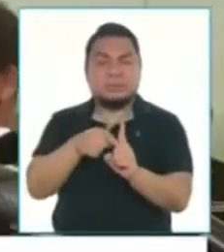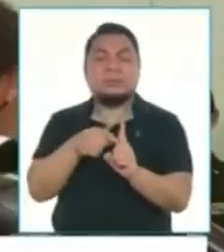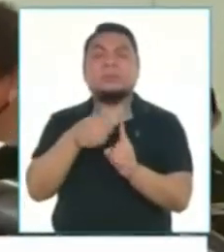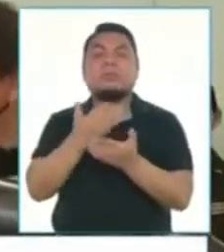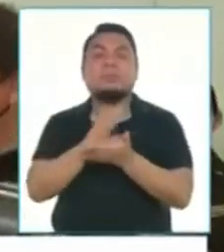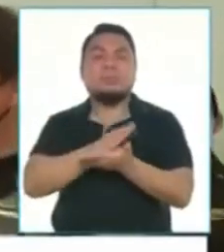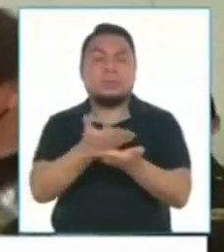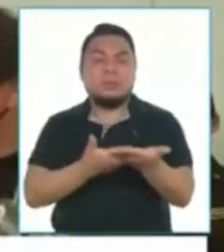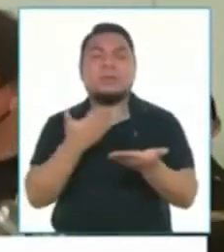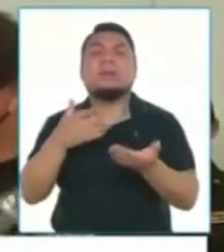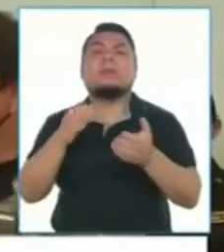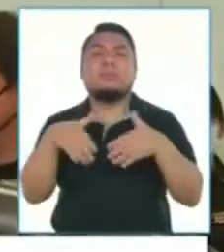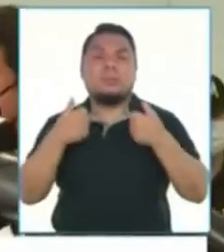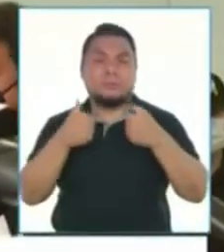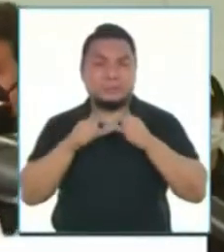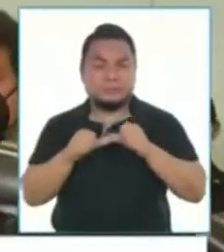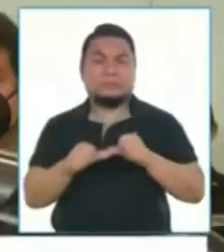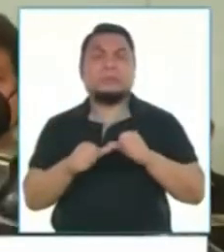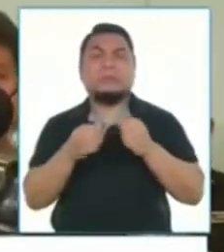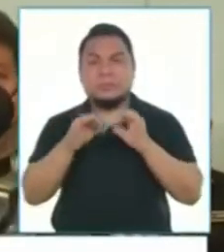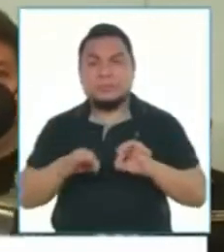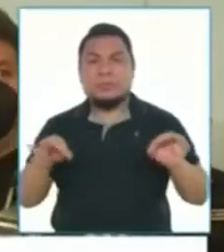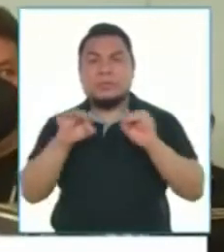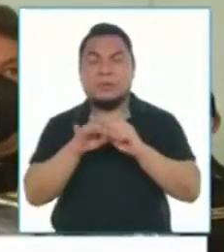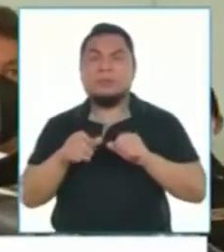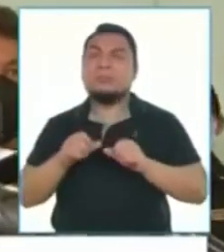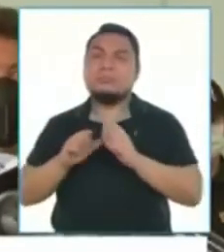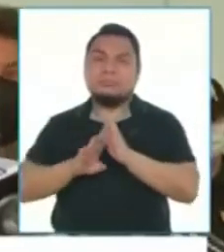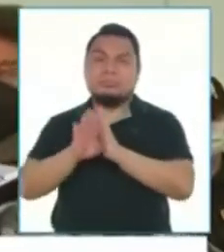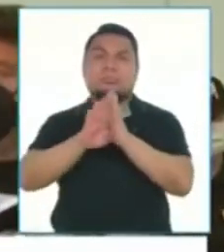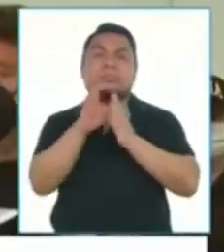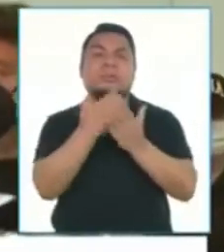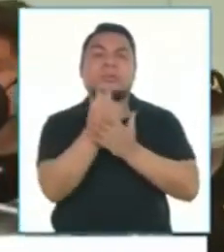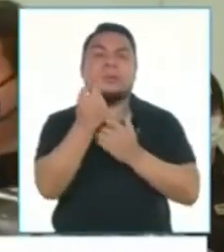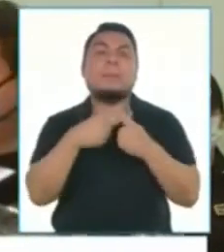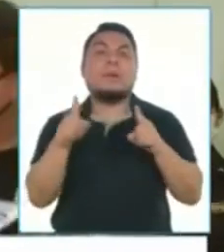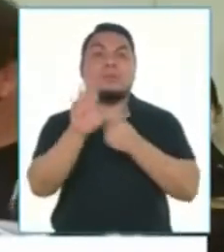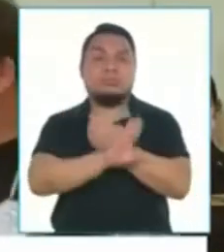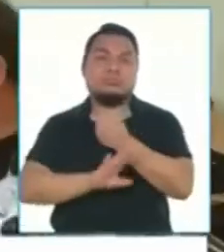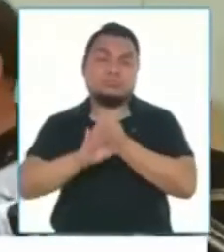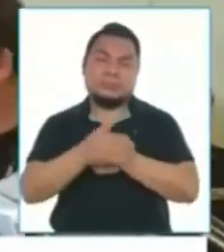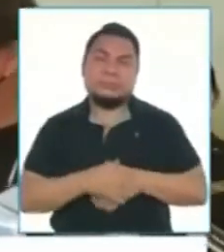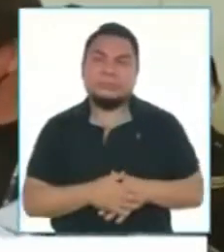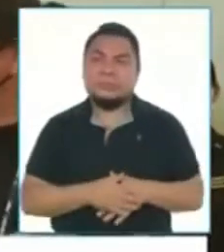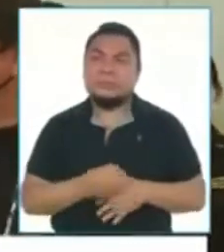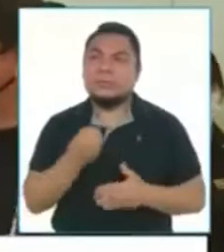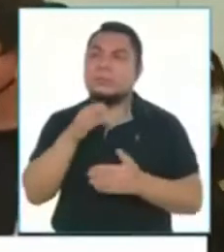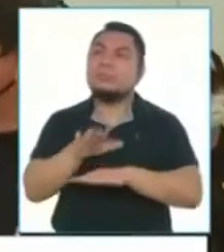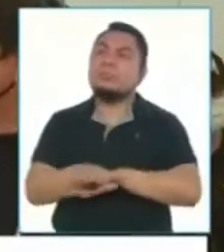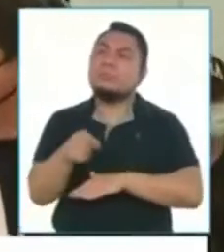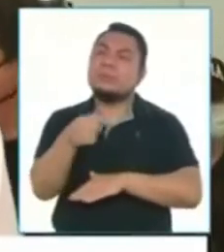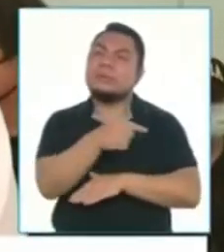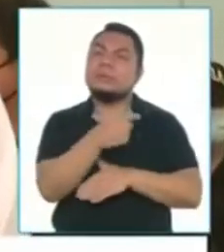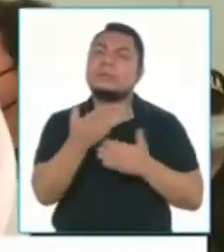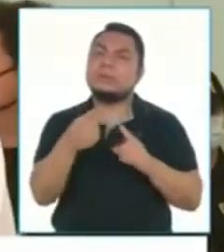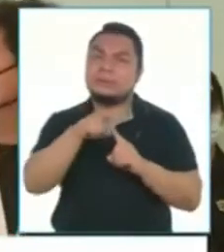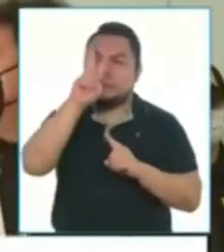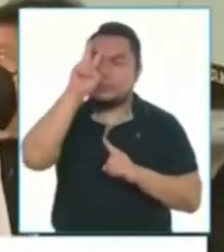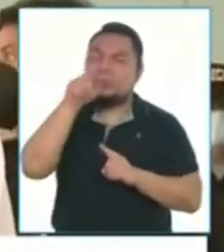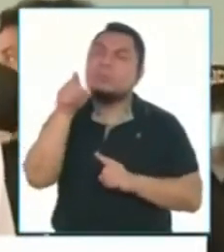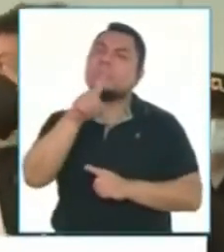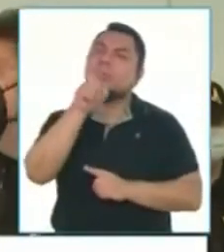seguir activando este importante rubro de la economía, pero con la seguridad es el caso. Buenas tardes, estamos en vivo para TV Perú. ¿Cuál es la